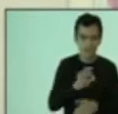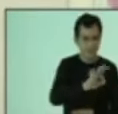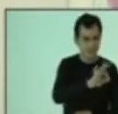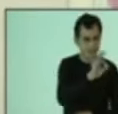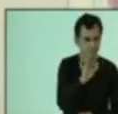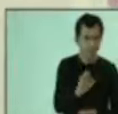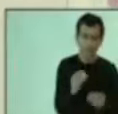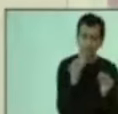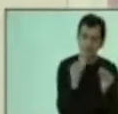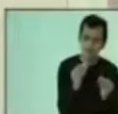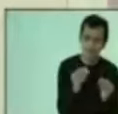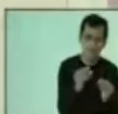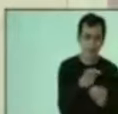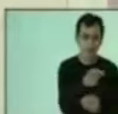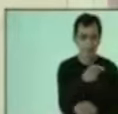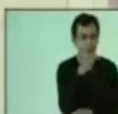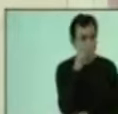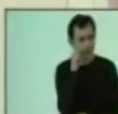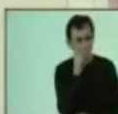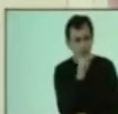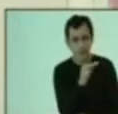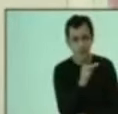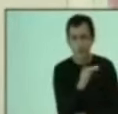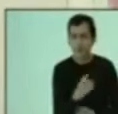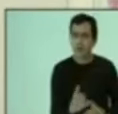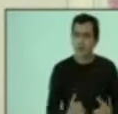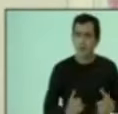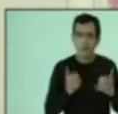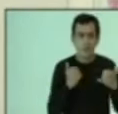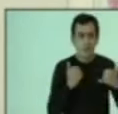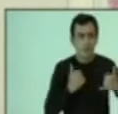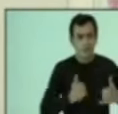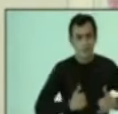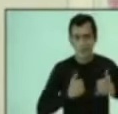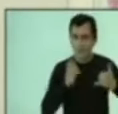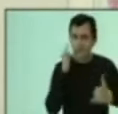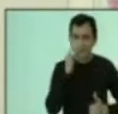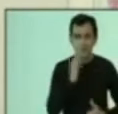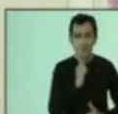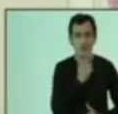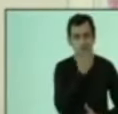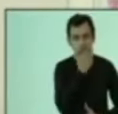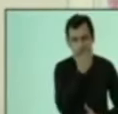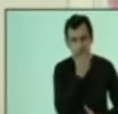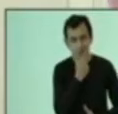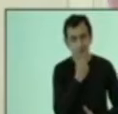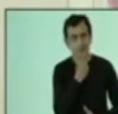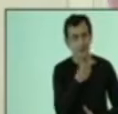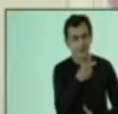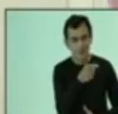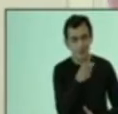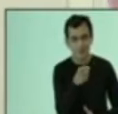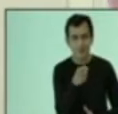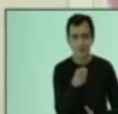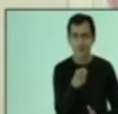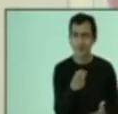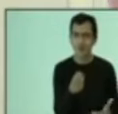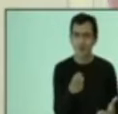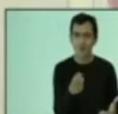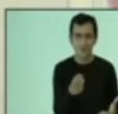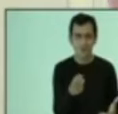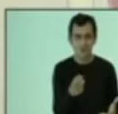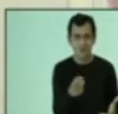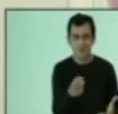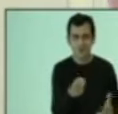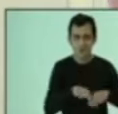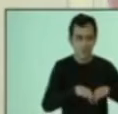Coatzintla. Los jóvenes, hombres, varones, maduros igual, tienen que buscar mejores